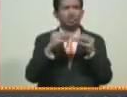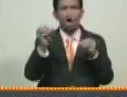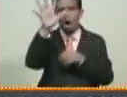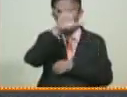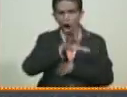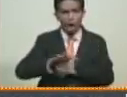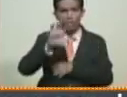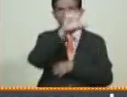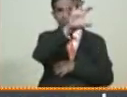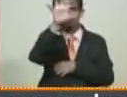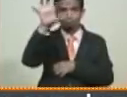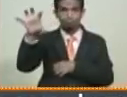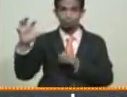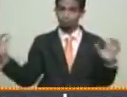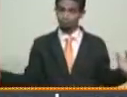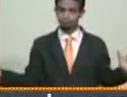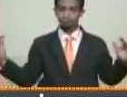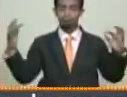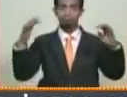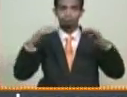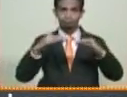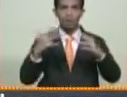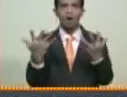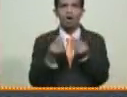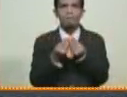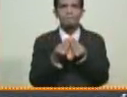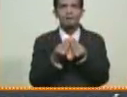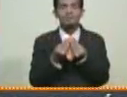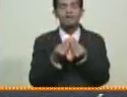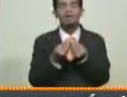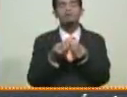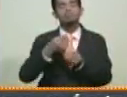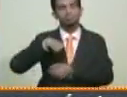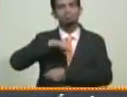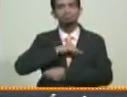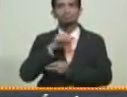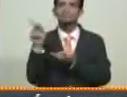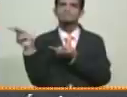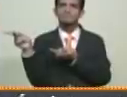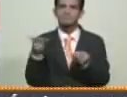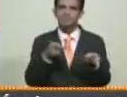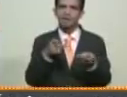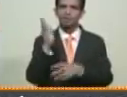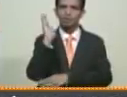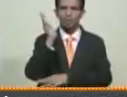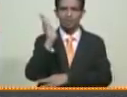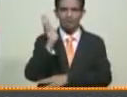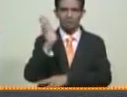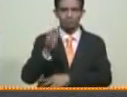que nos puedan acompañar, y sus partidos, los estaremos invitando a este congreso.